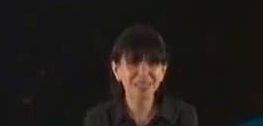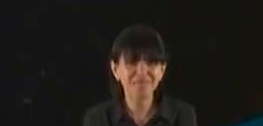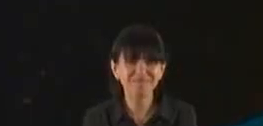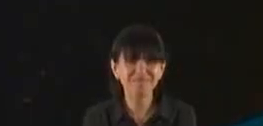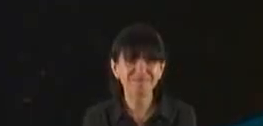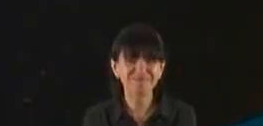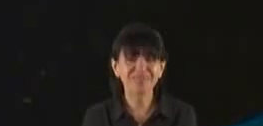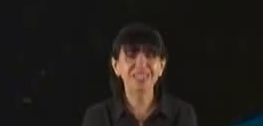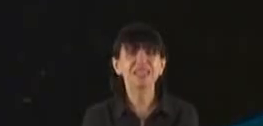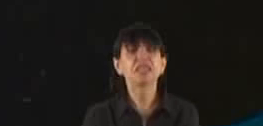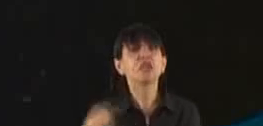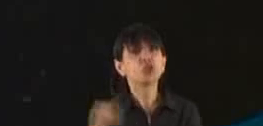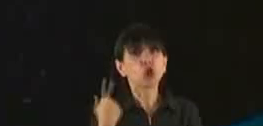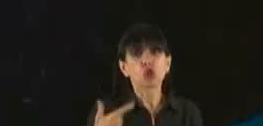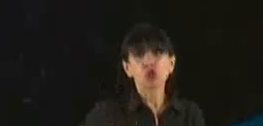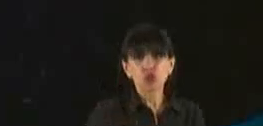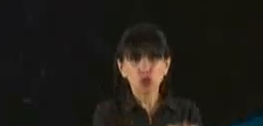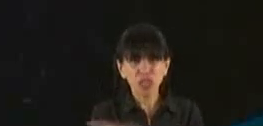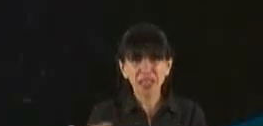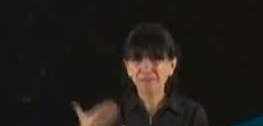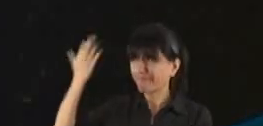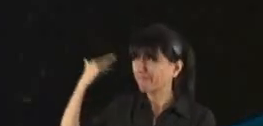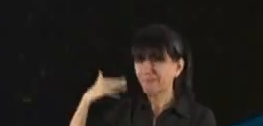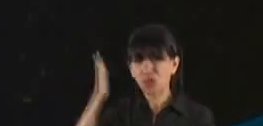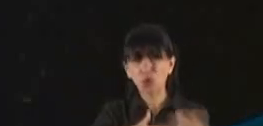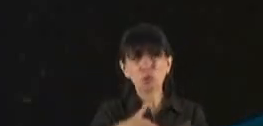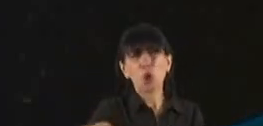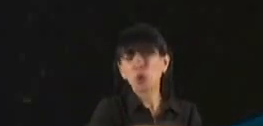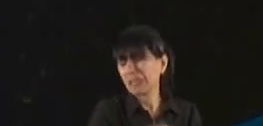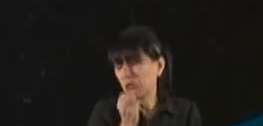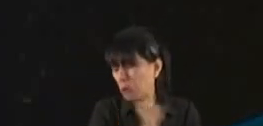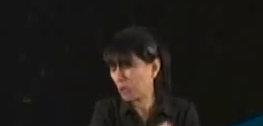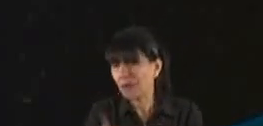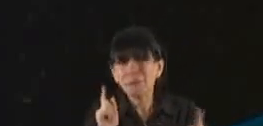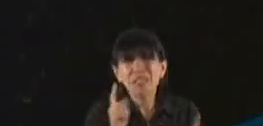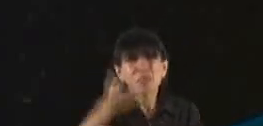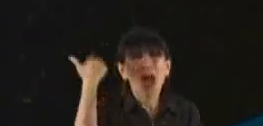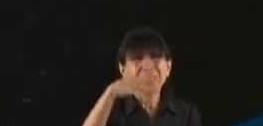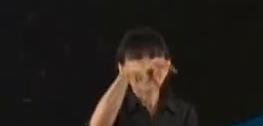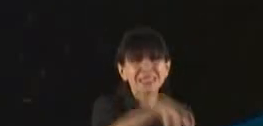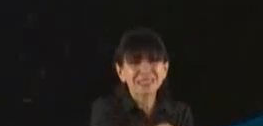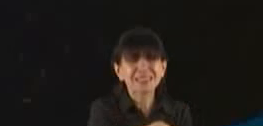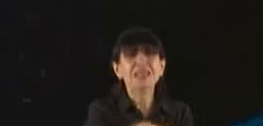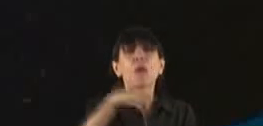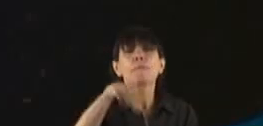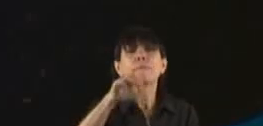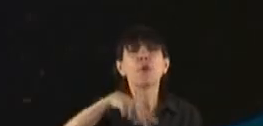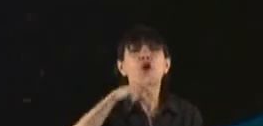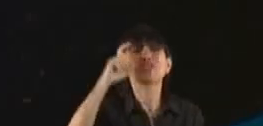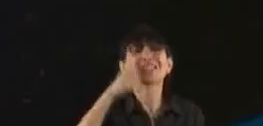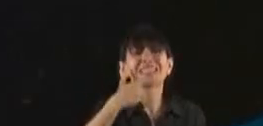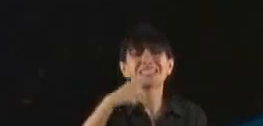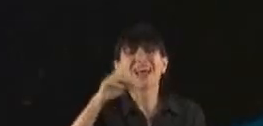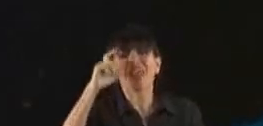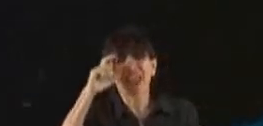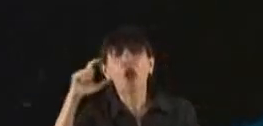Construimos como sociedad lugares espantosos como la colonia Monte de Oca, que eran lugares de olvido, de abandono, de personas